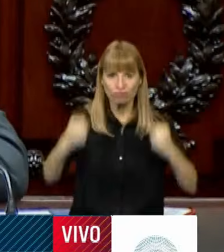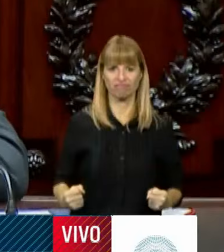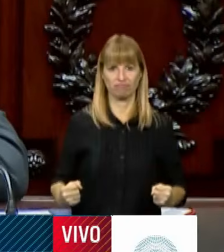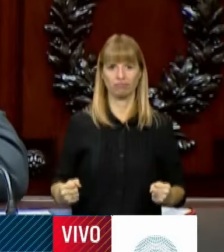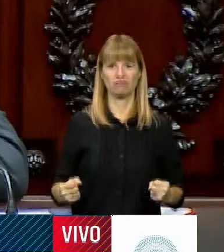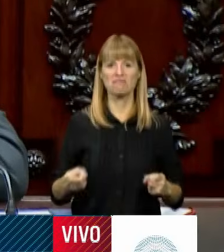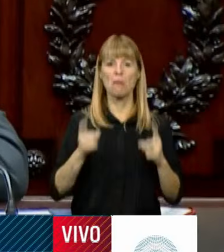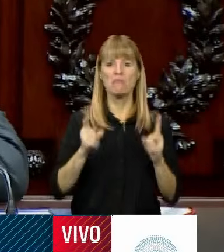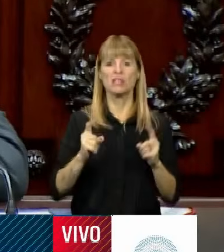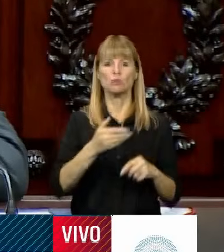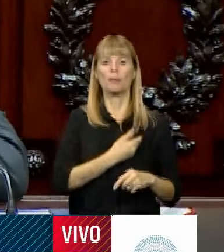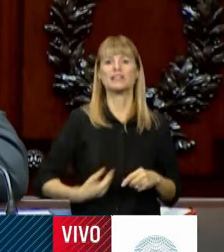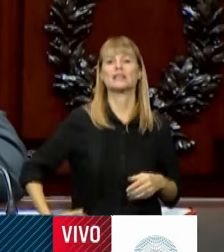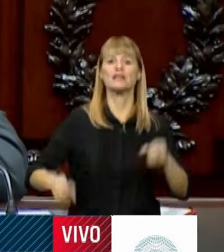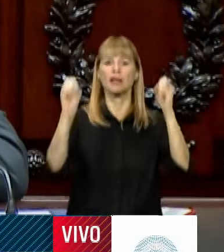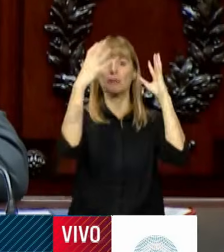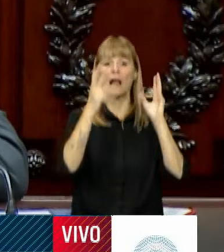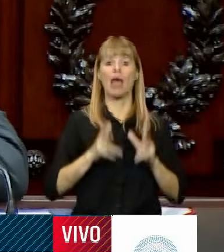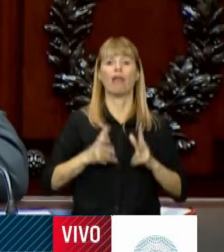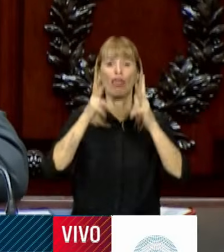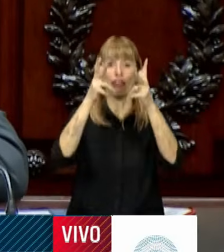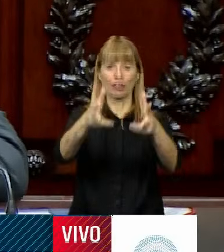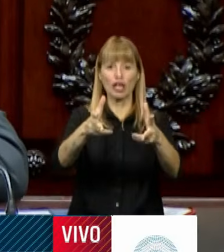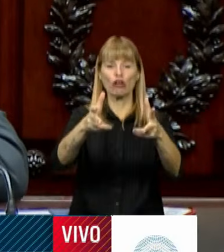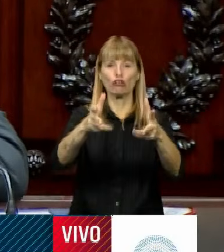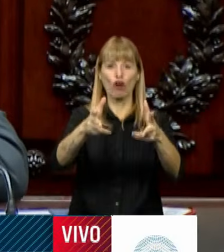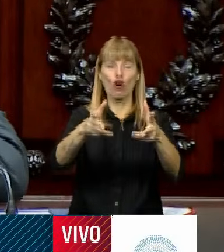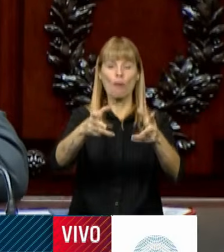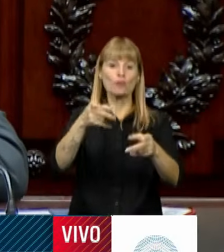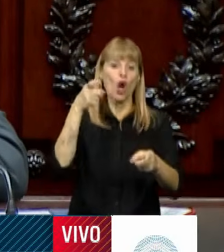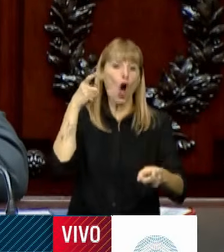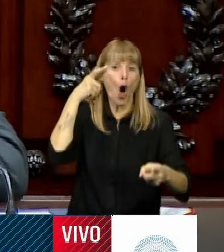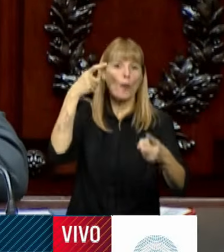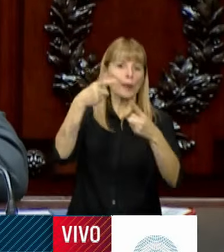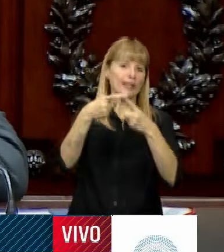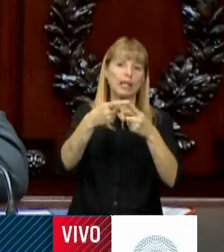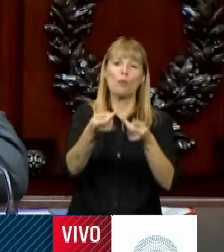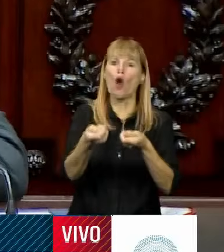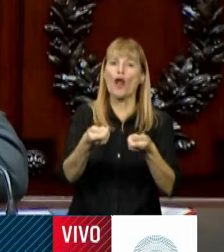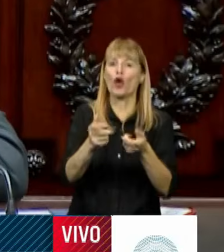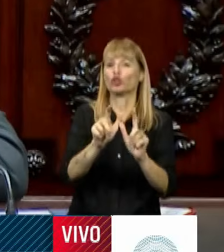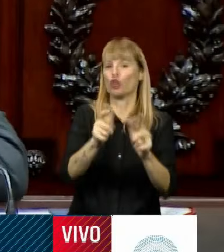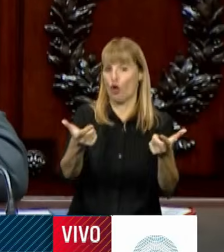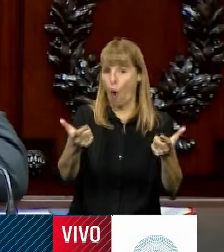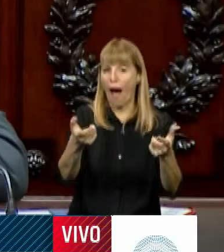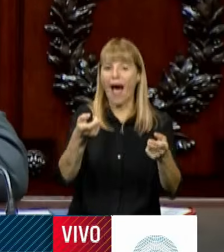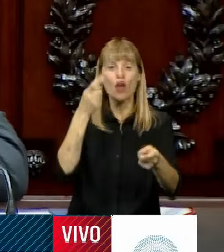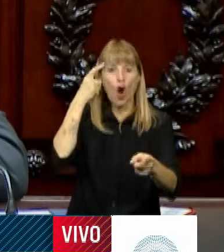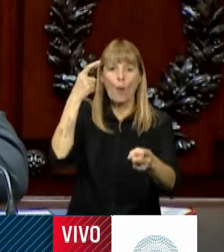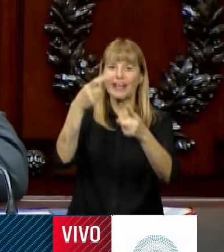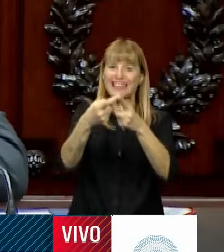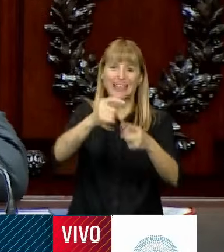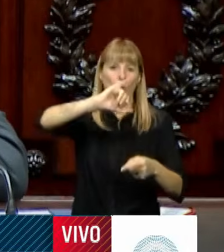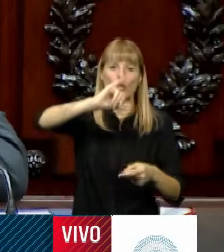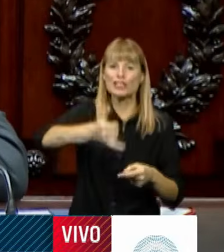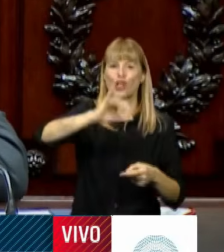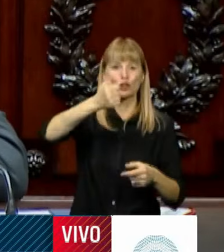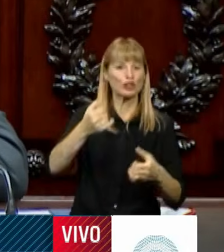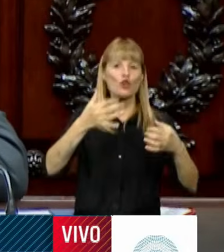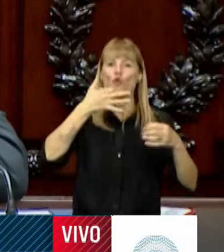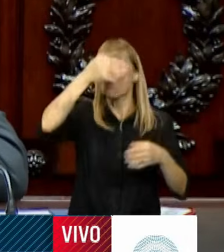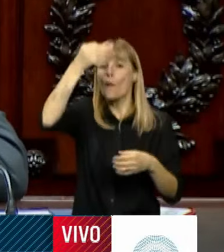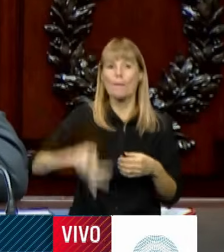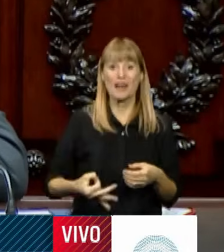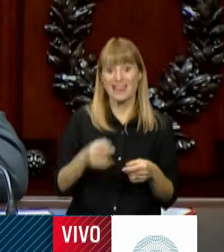dijo el presidente Milei, nuestro norte es innegociable y eso es algo que nos distingue de cualquier